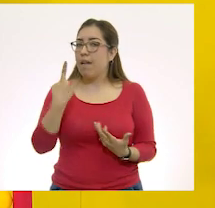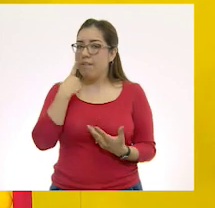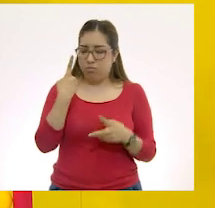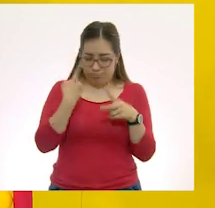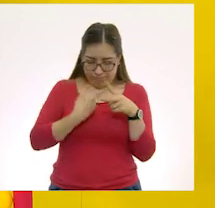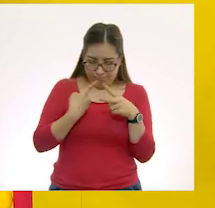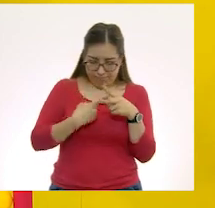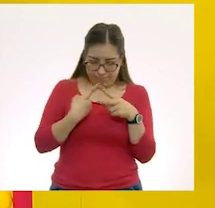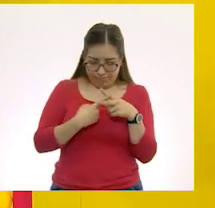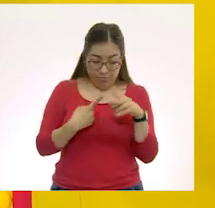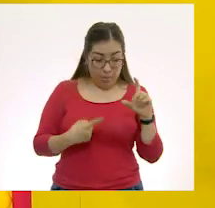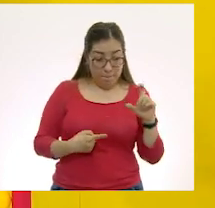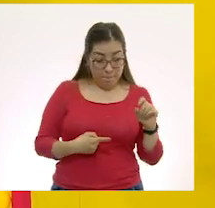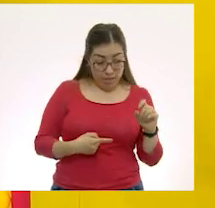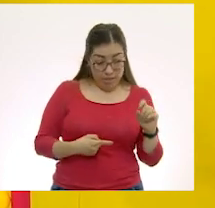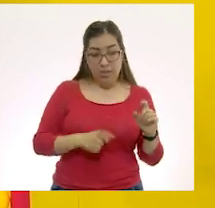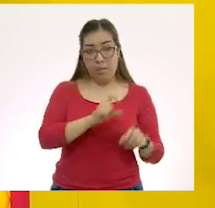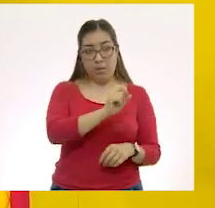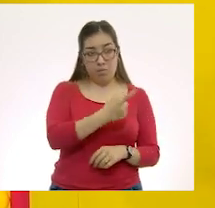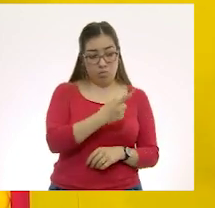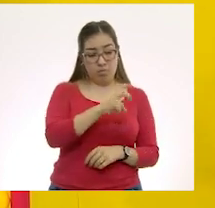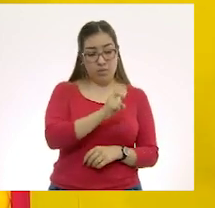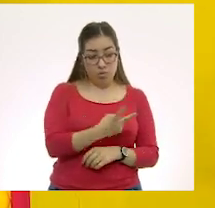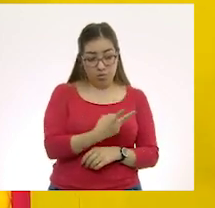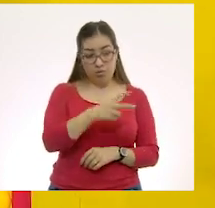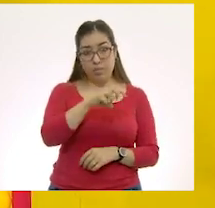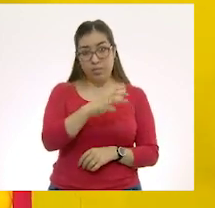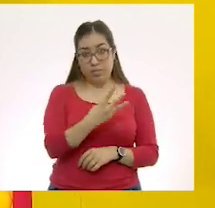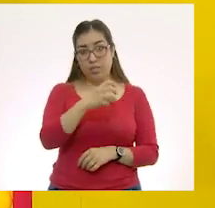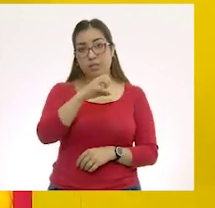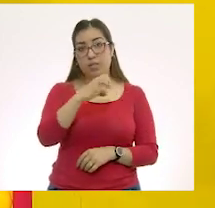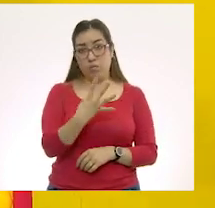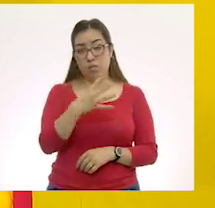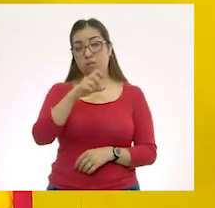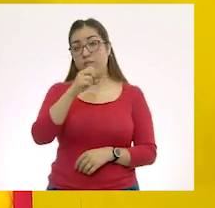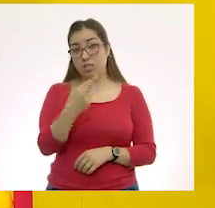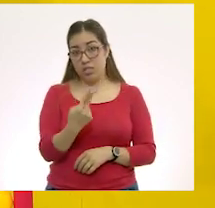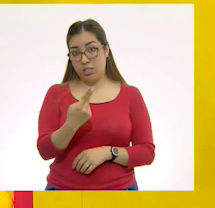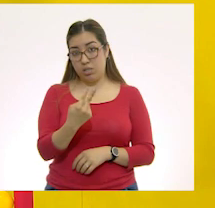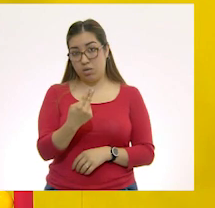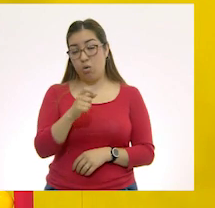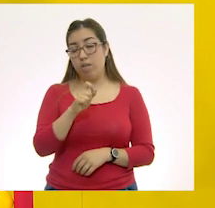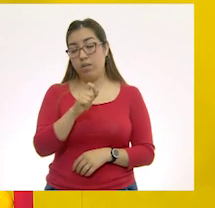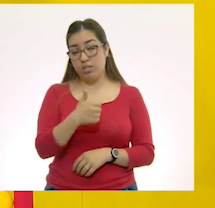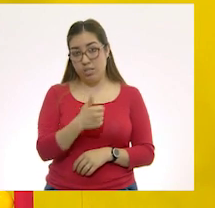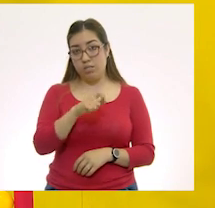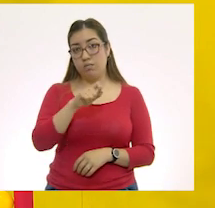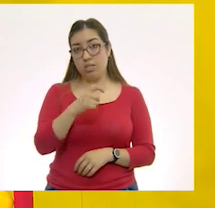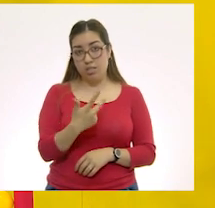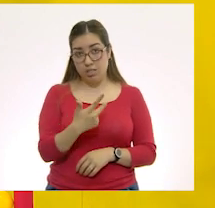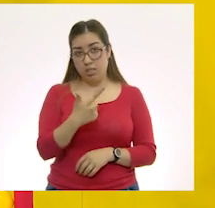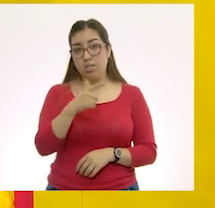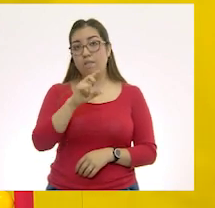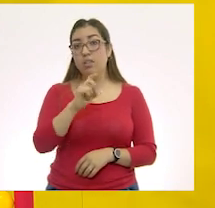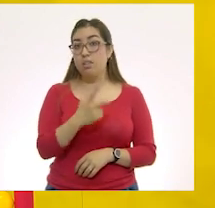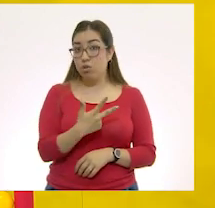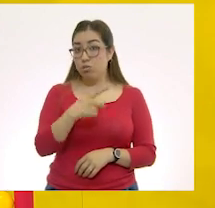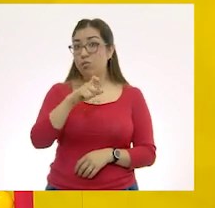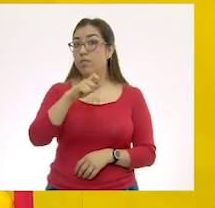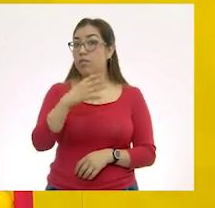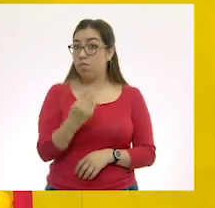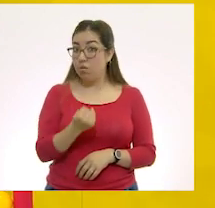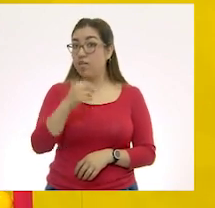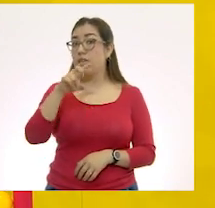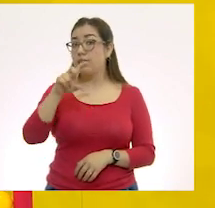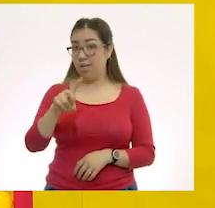cuenta 20 21 22 23 24 25 aquí vamos 26 20 28 29